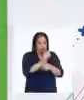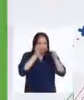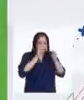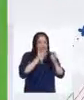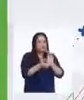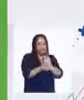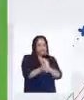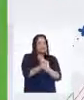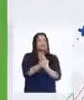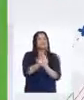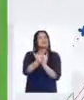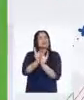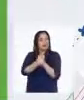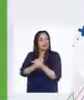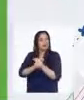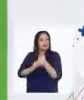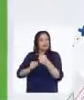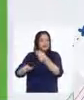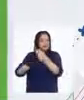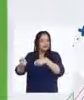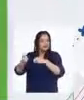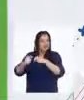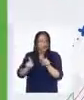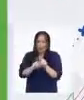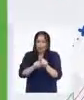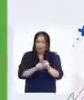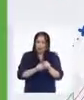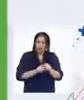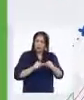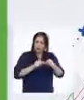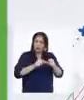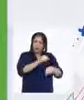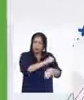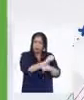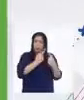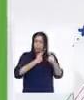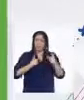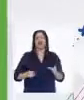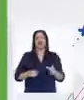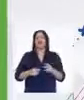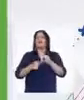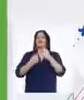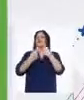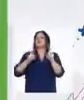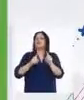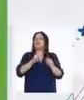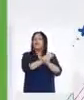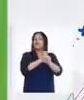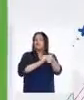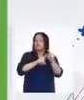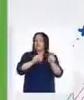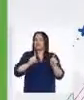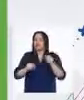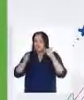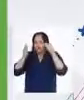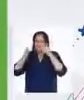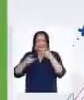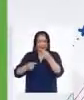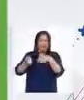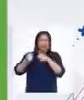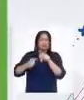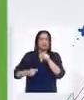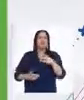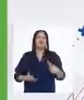¿no? Obviamente igual con el fútbol, pero ya de otra manera, ¿no? Así que